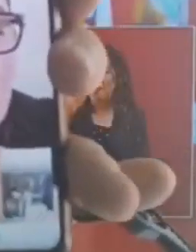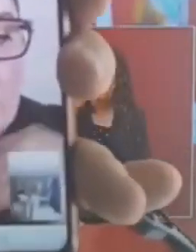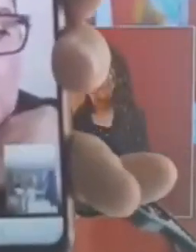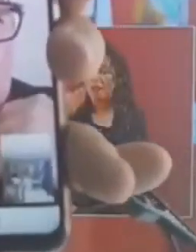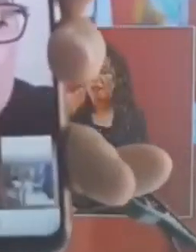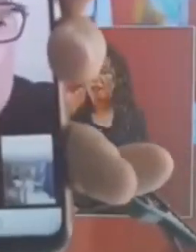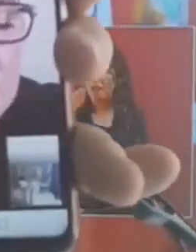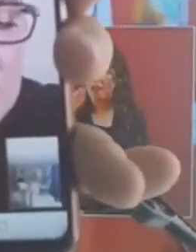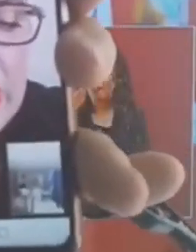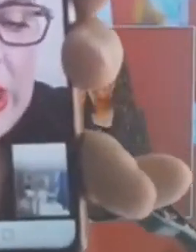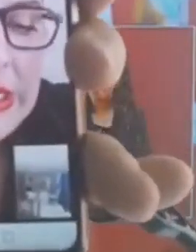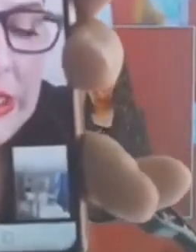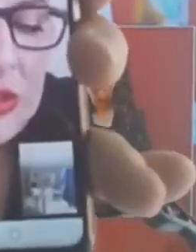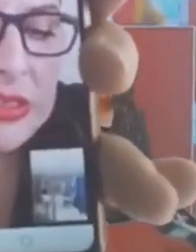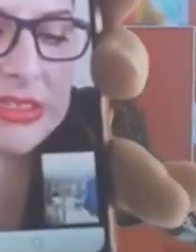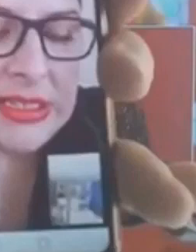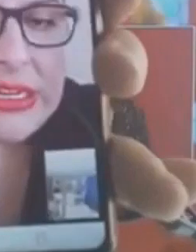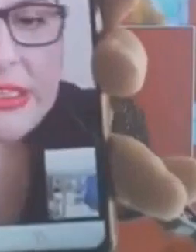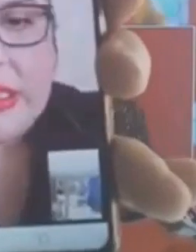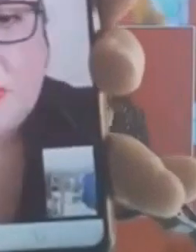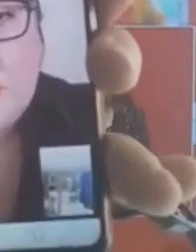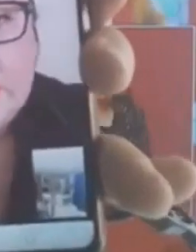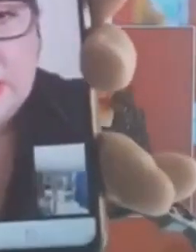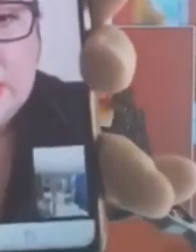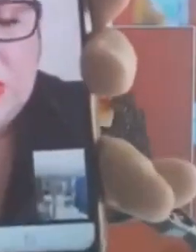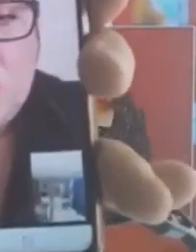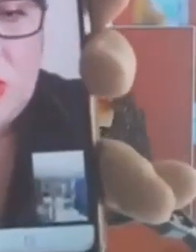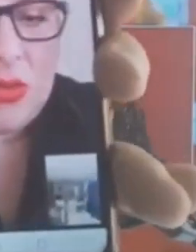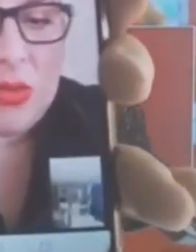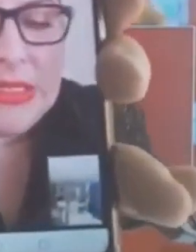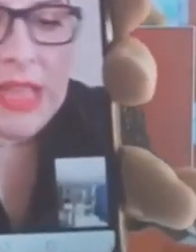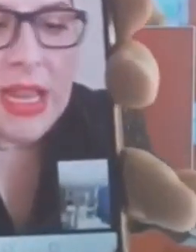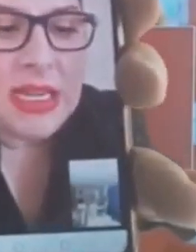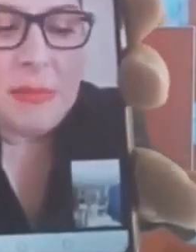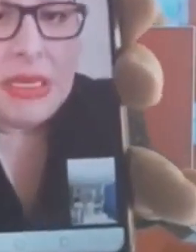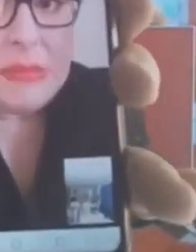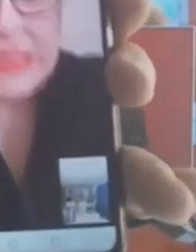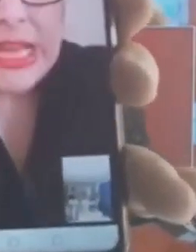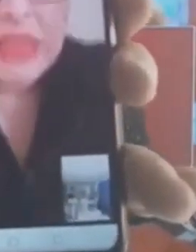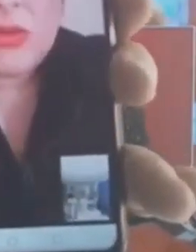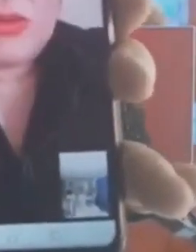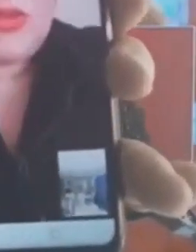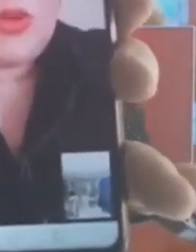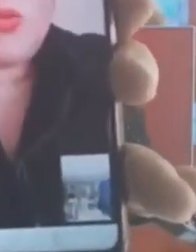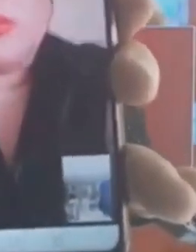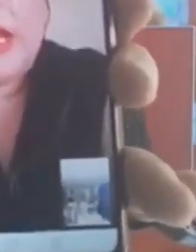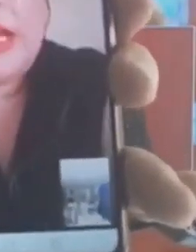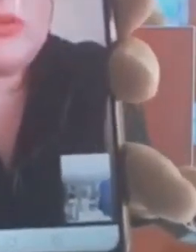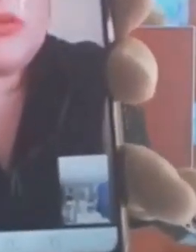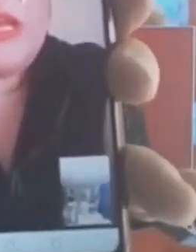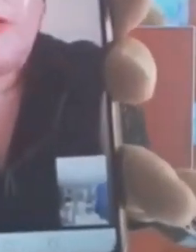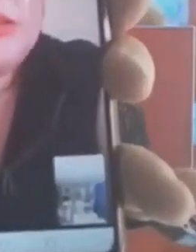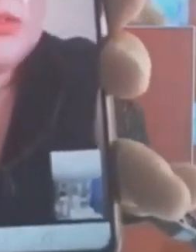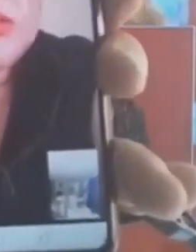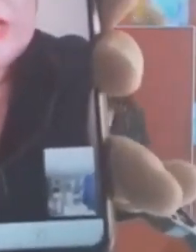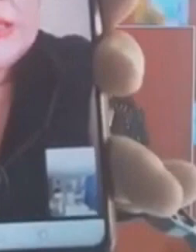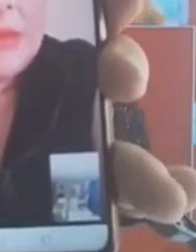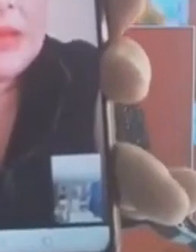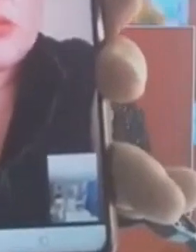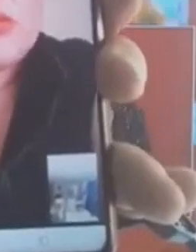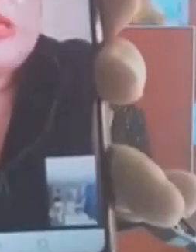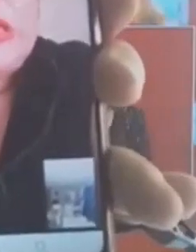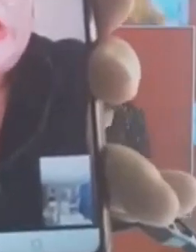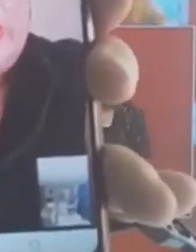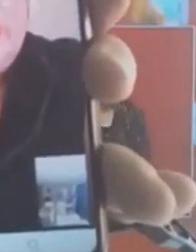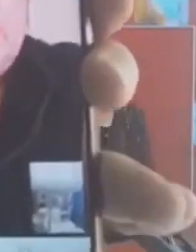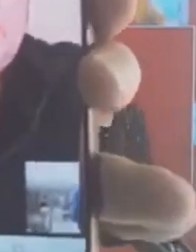en efecto, Nancy, amigos. Aquí de lo que se trata, y el presidente no está ni minimizando, ni ocultando, ni lavándose